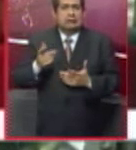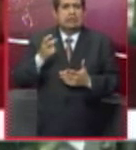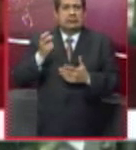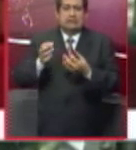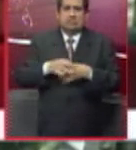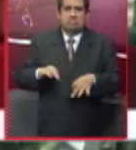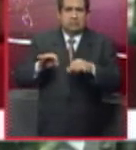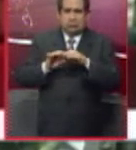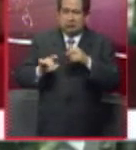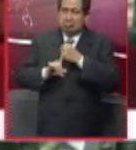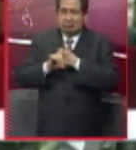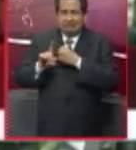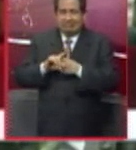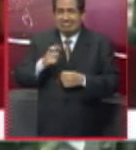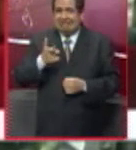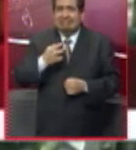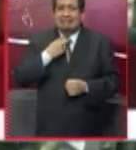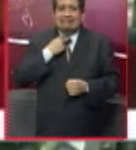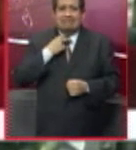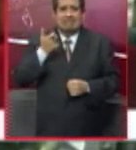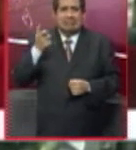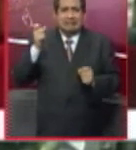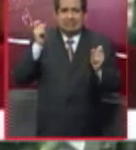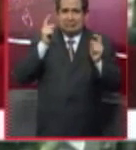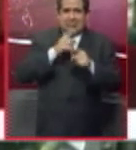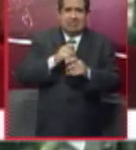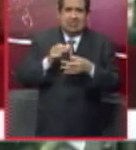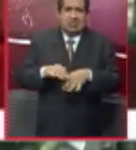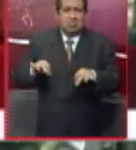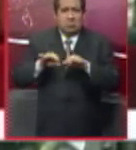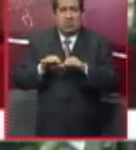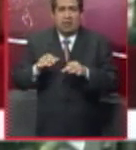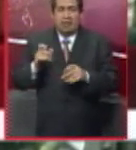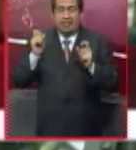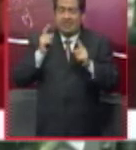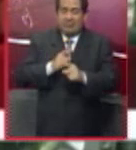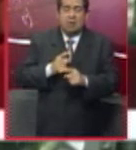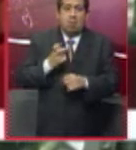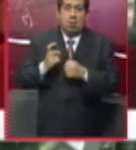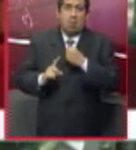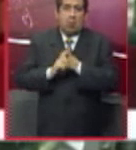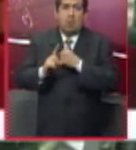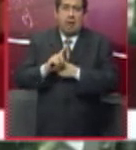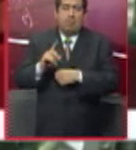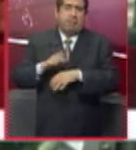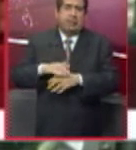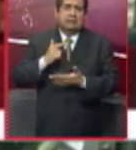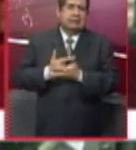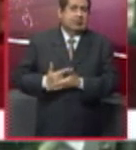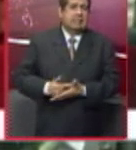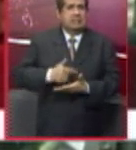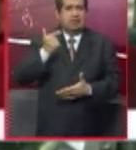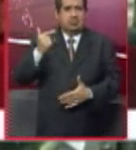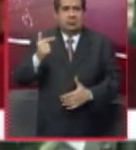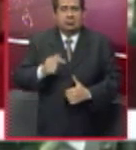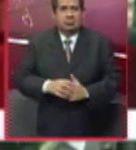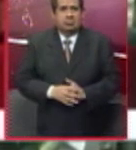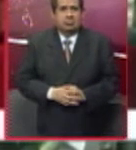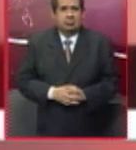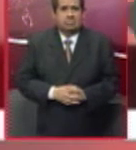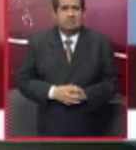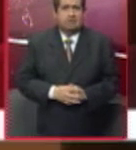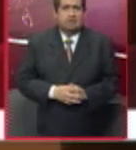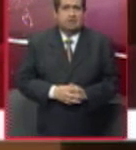distintos estados por lograr un acuerdo para darle una salida a esta importante